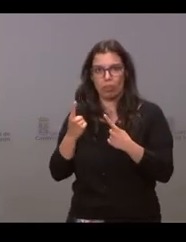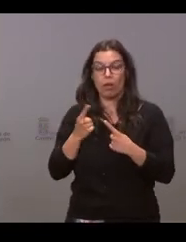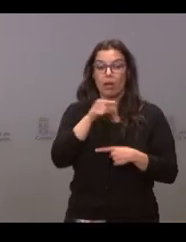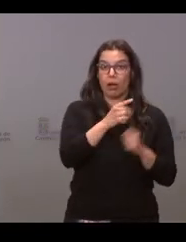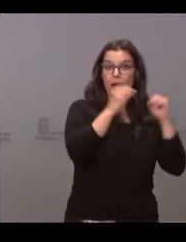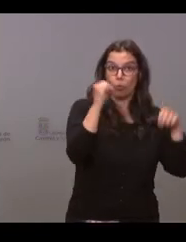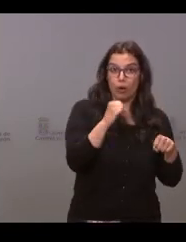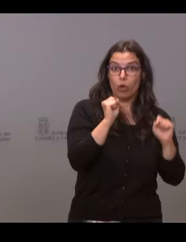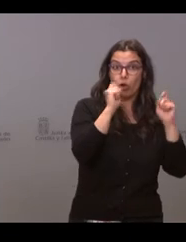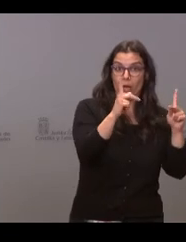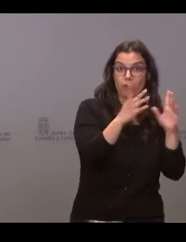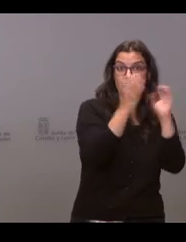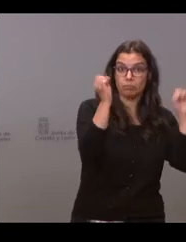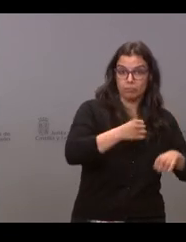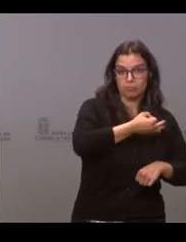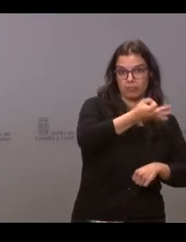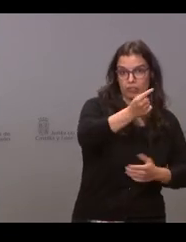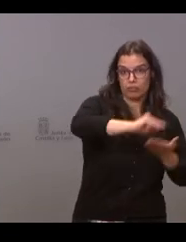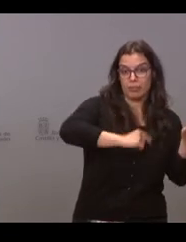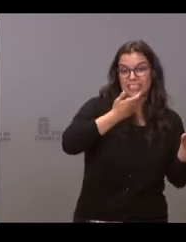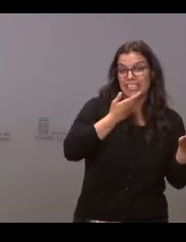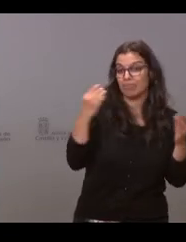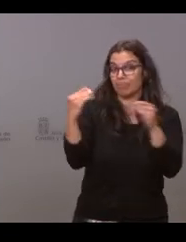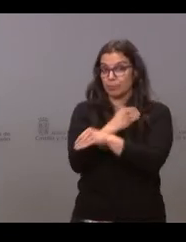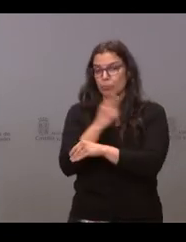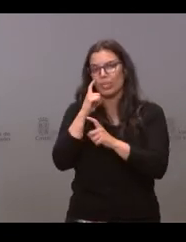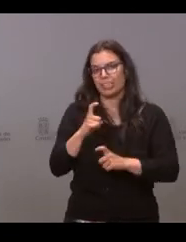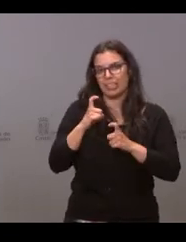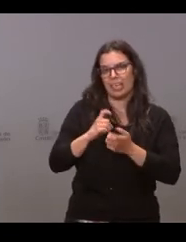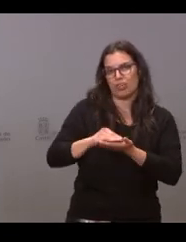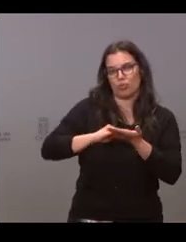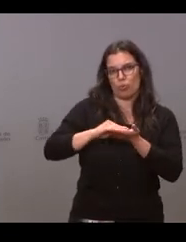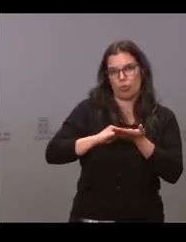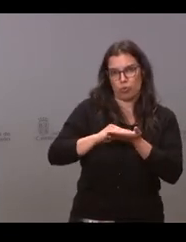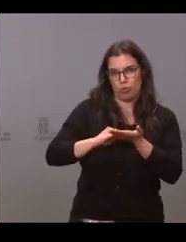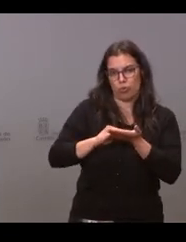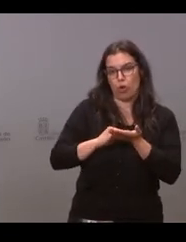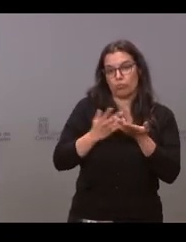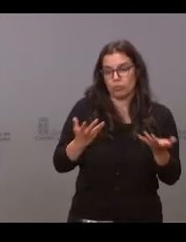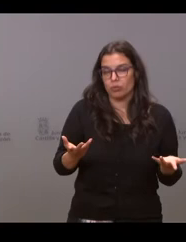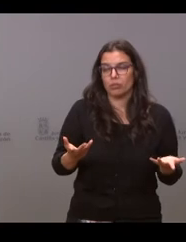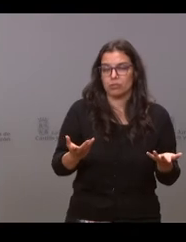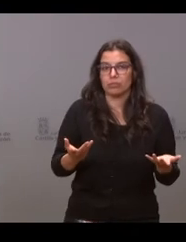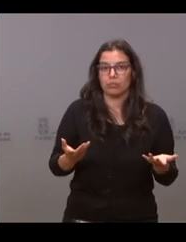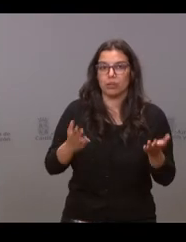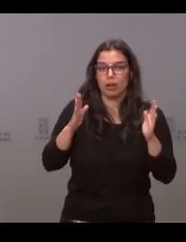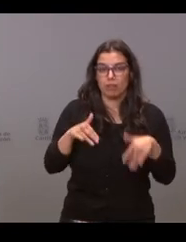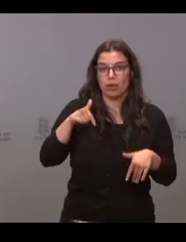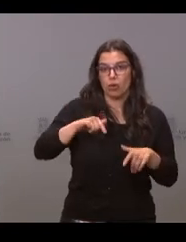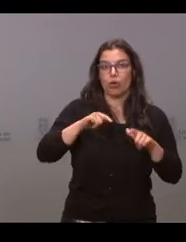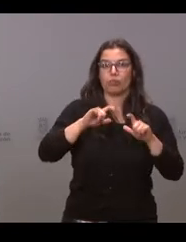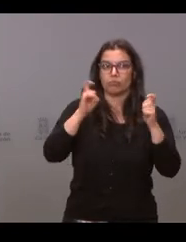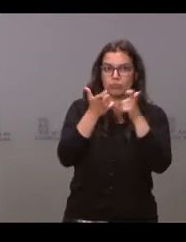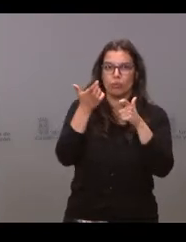donde hay desacuerdo vamos a tratar de resolverlo y en ese sentido se han lanzado en la reunión de hoy propuestas